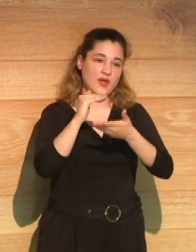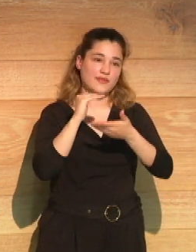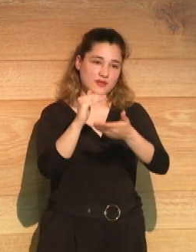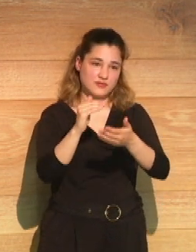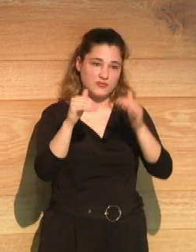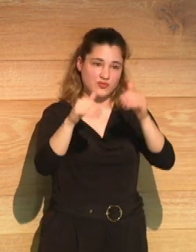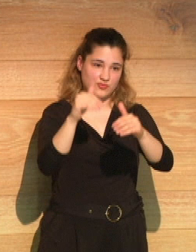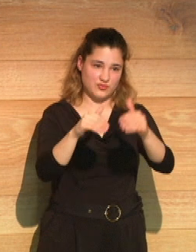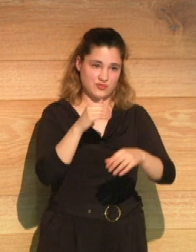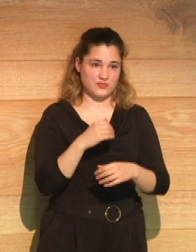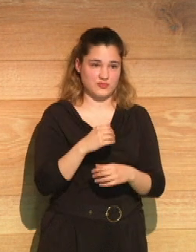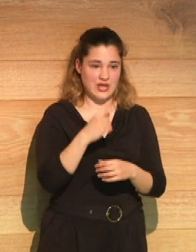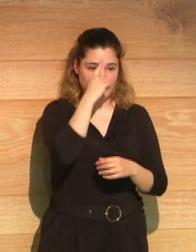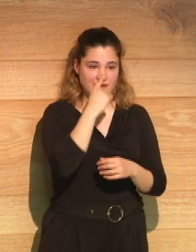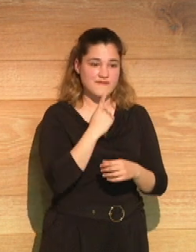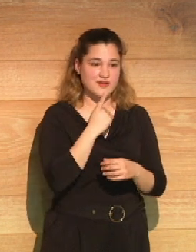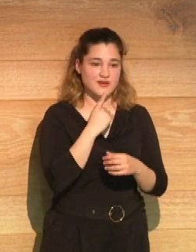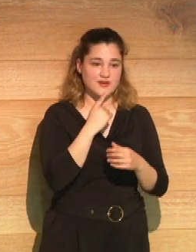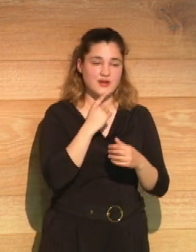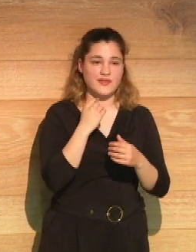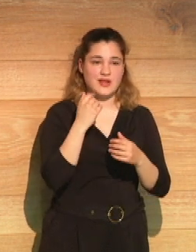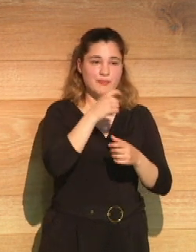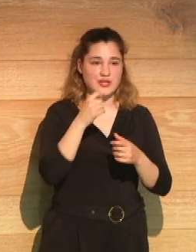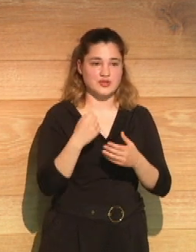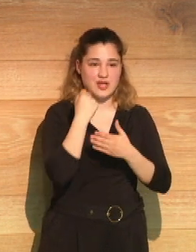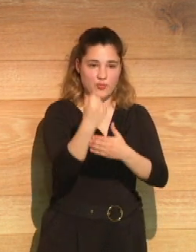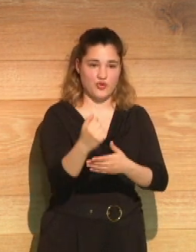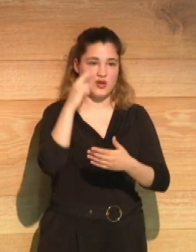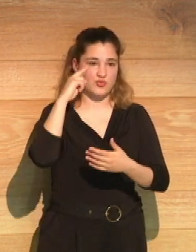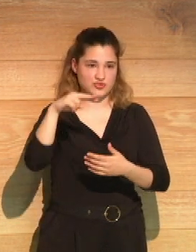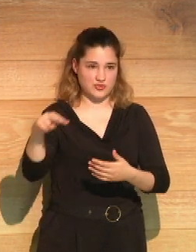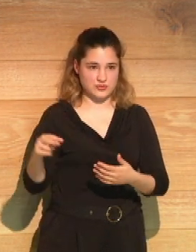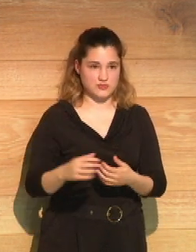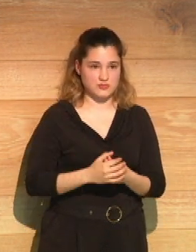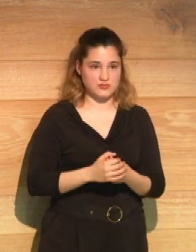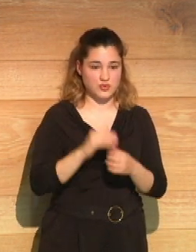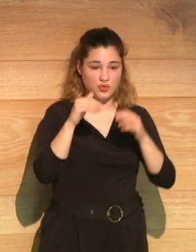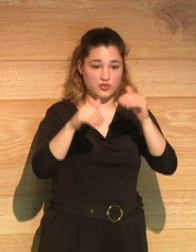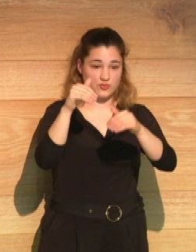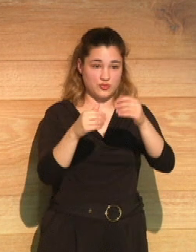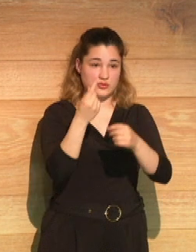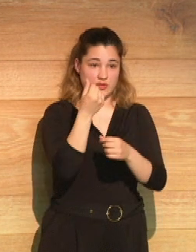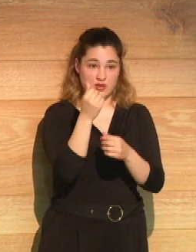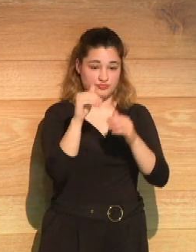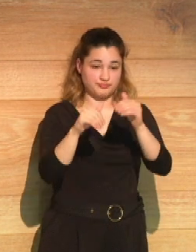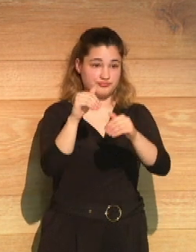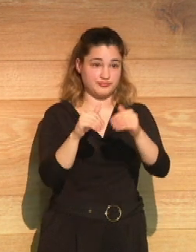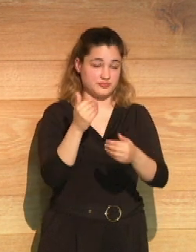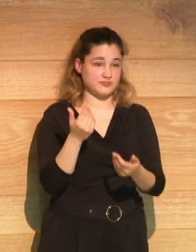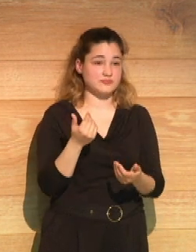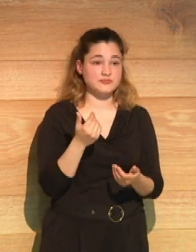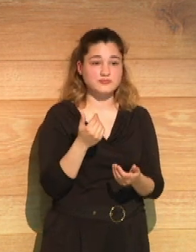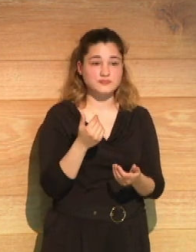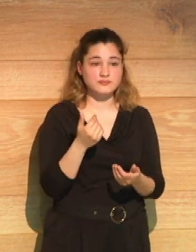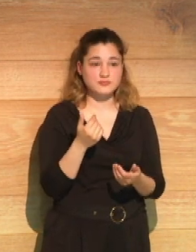los donantes que apoyan a los museos. Hay contribuciones financieras que